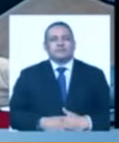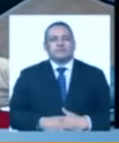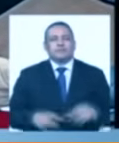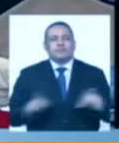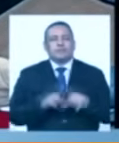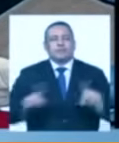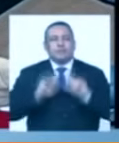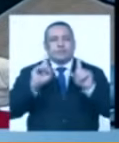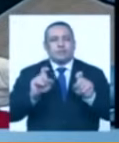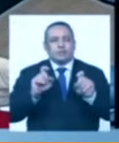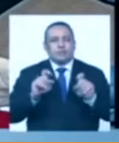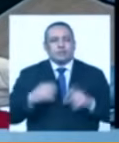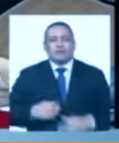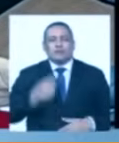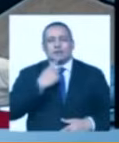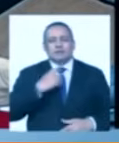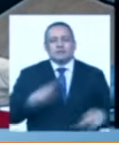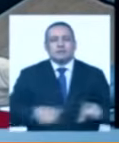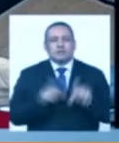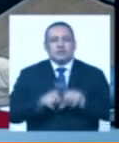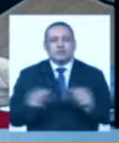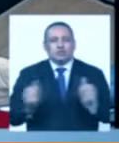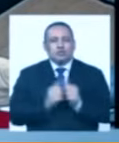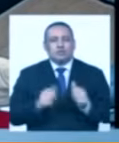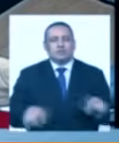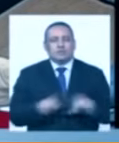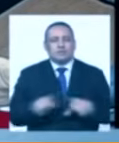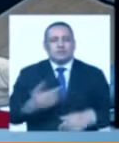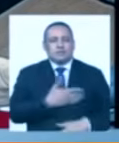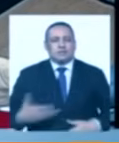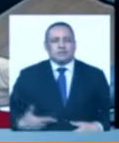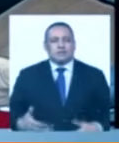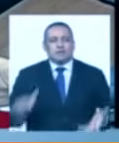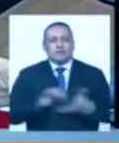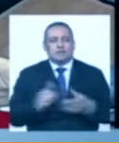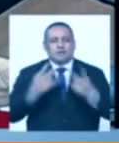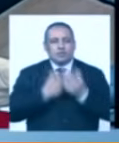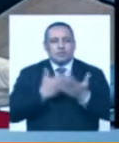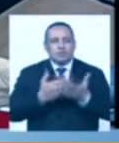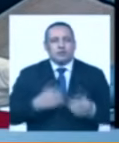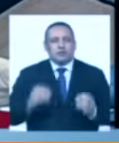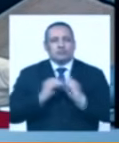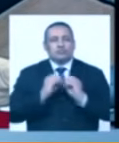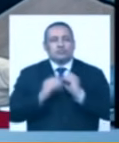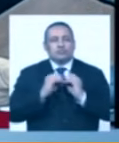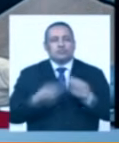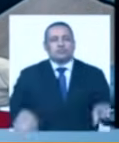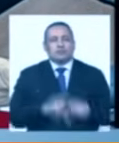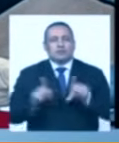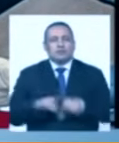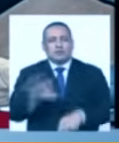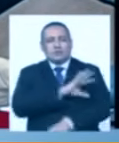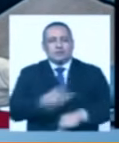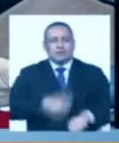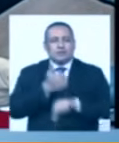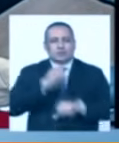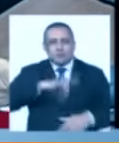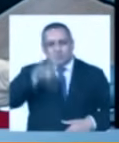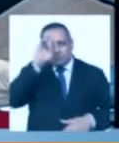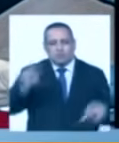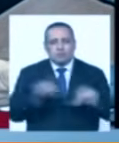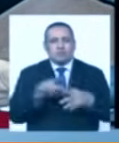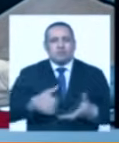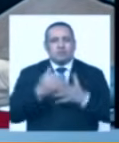La pregunta sería también la siguiente, Presidenta: ¿ha instrumentalizado usted la Fiscalía de la Nación